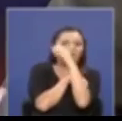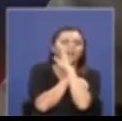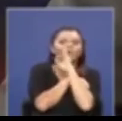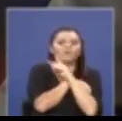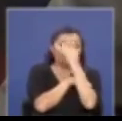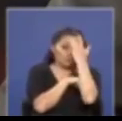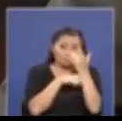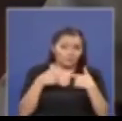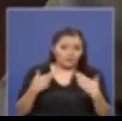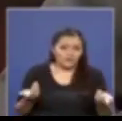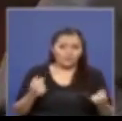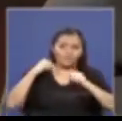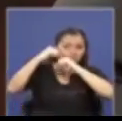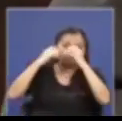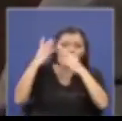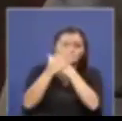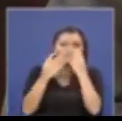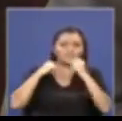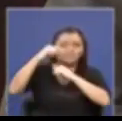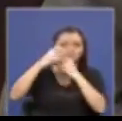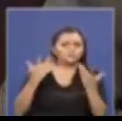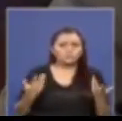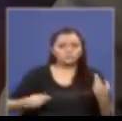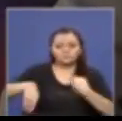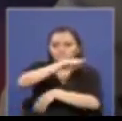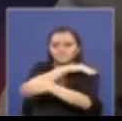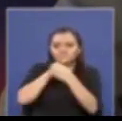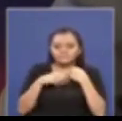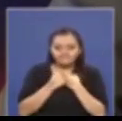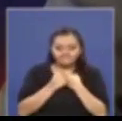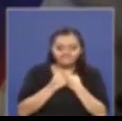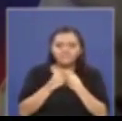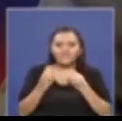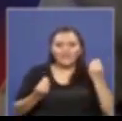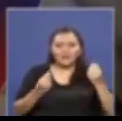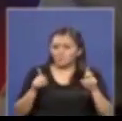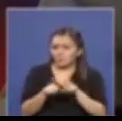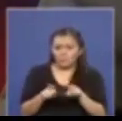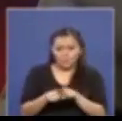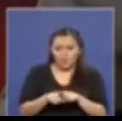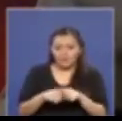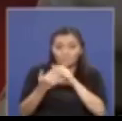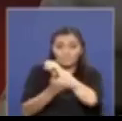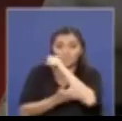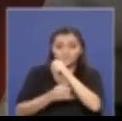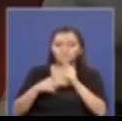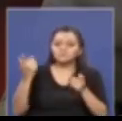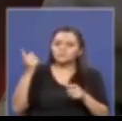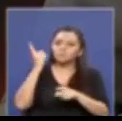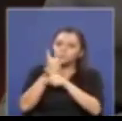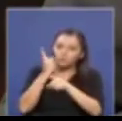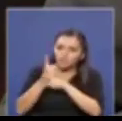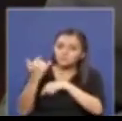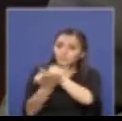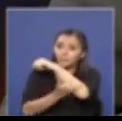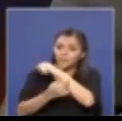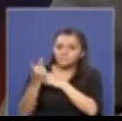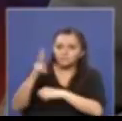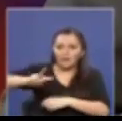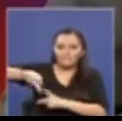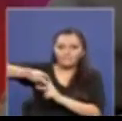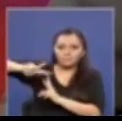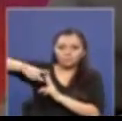nacional? ¿Se imagina? Ojalá que se den cuenta que por qué los países mantienen monedas nacionales para mantener el tipo de